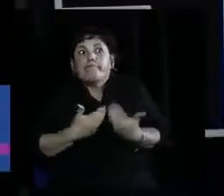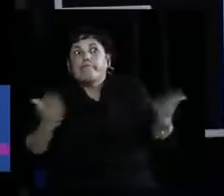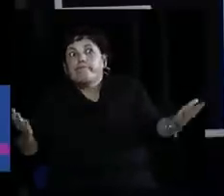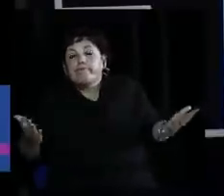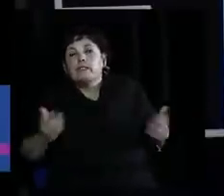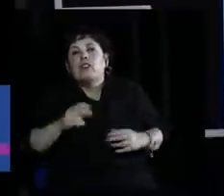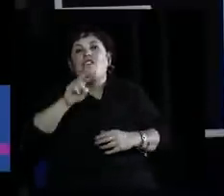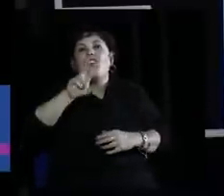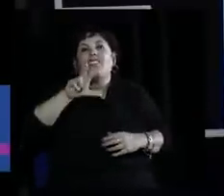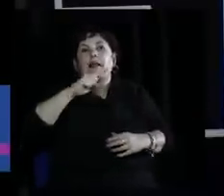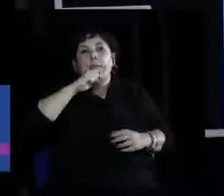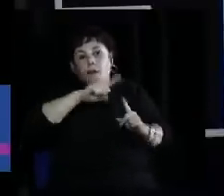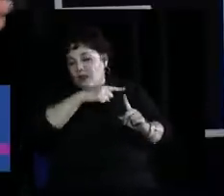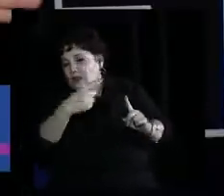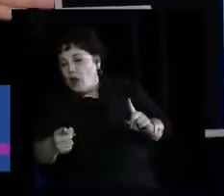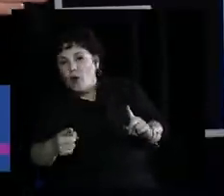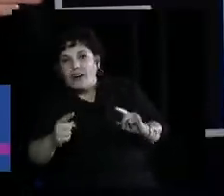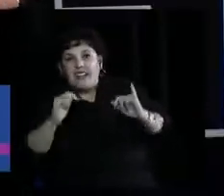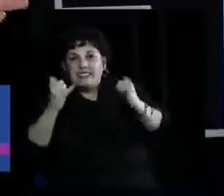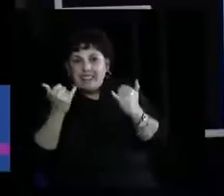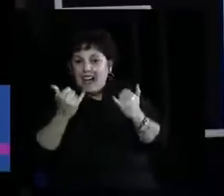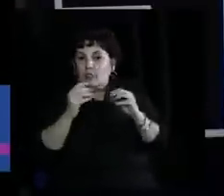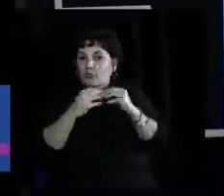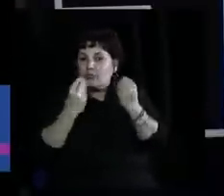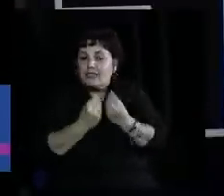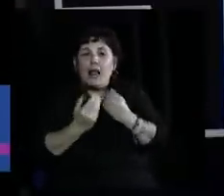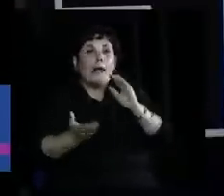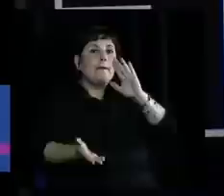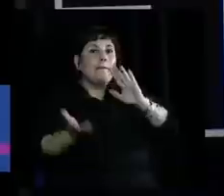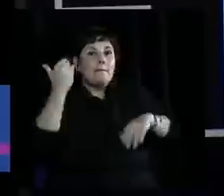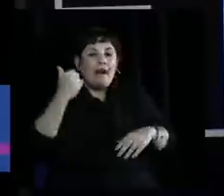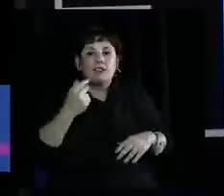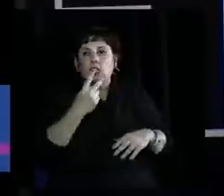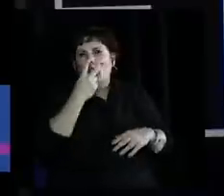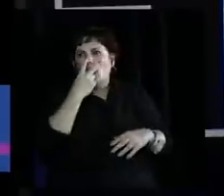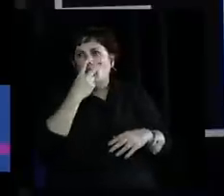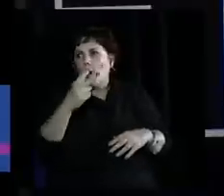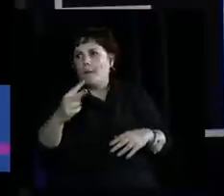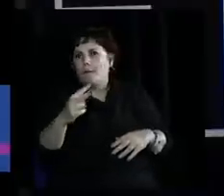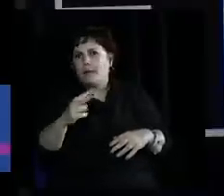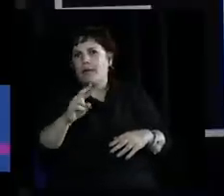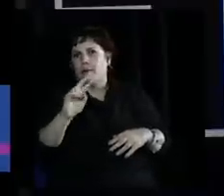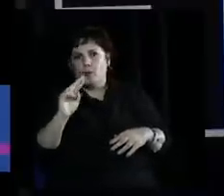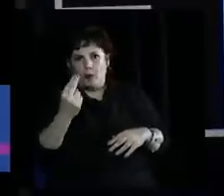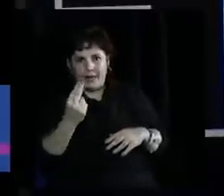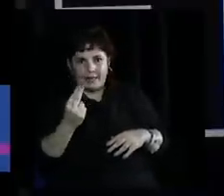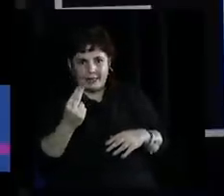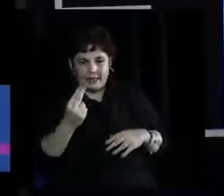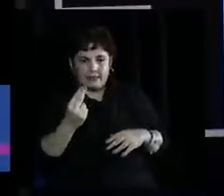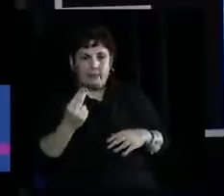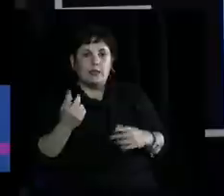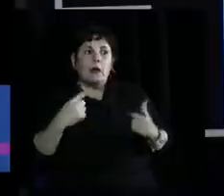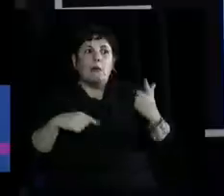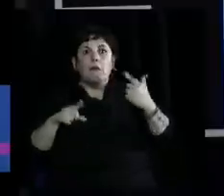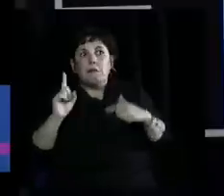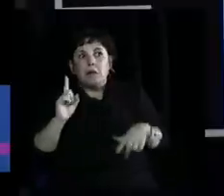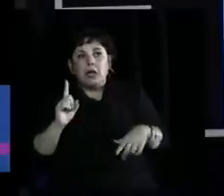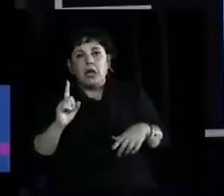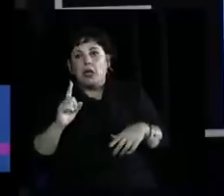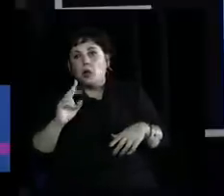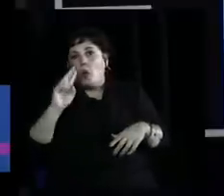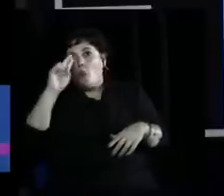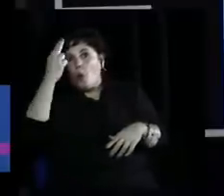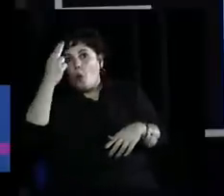marzo y el día de hoy ya se han producido más de 2.000 muertes. Pero como en el